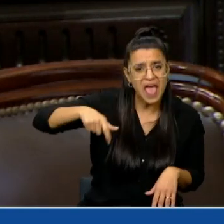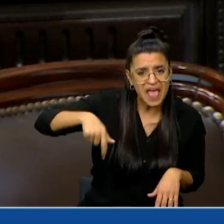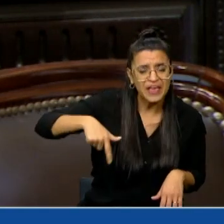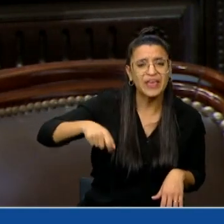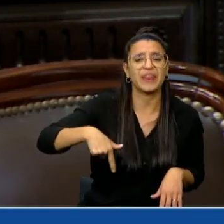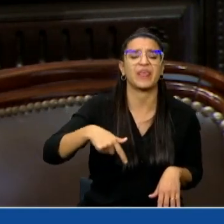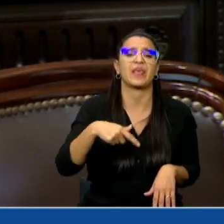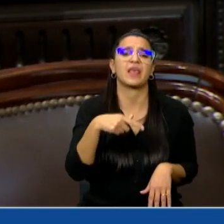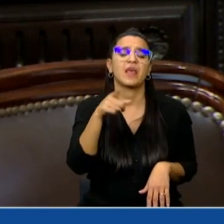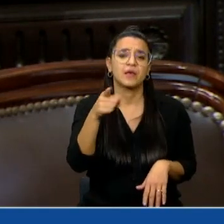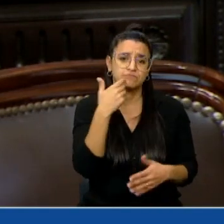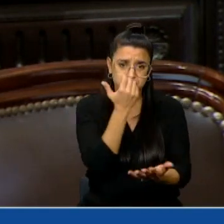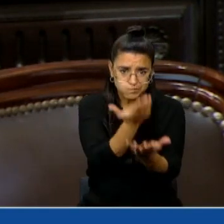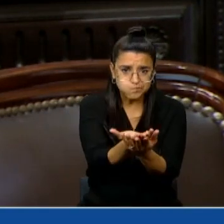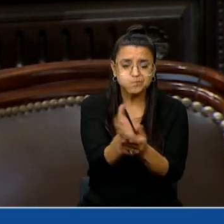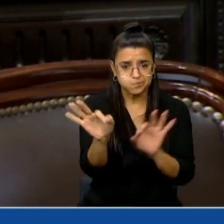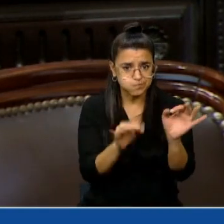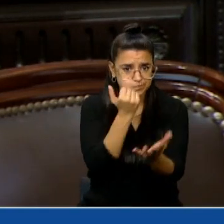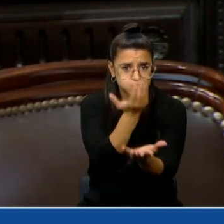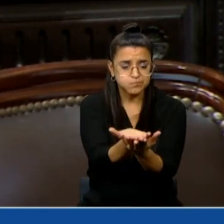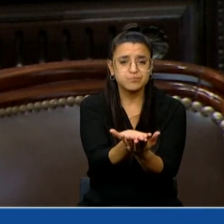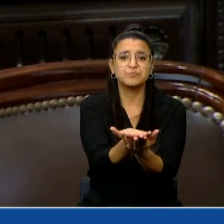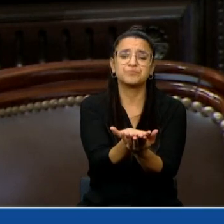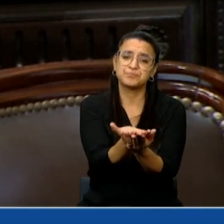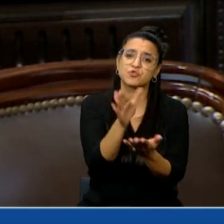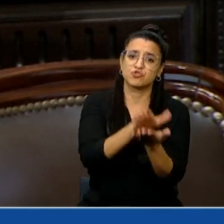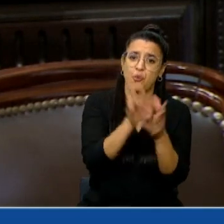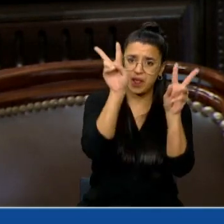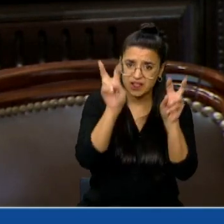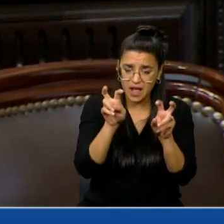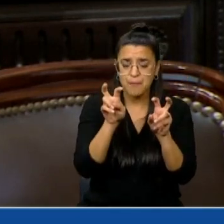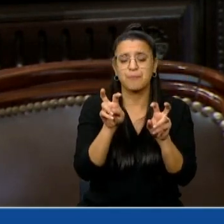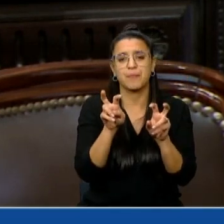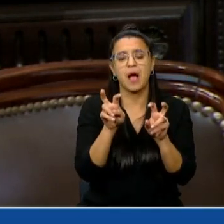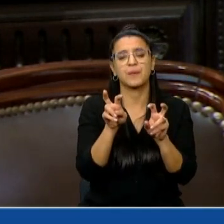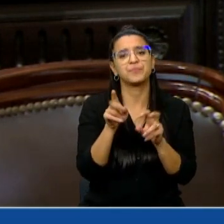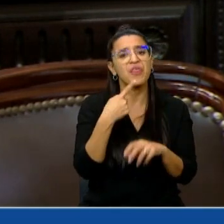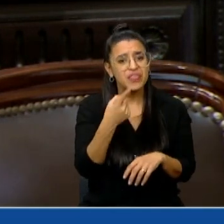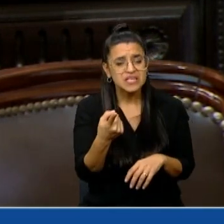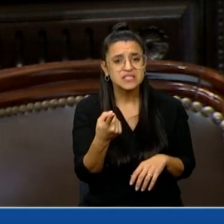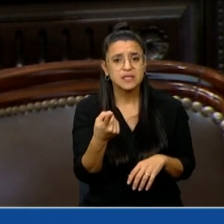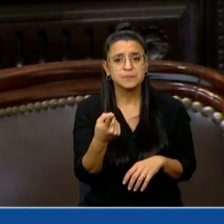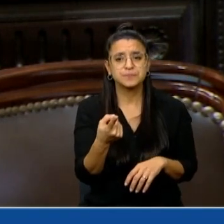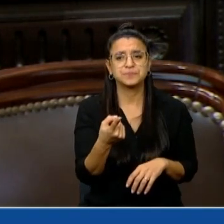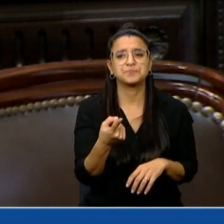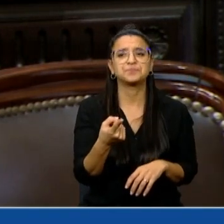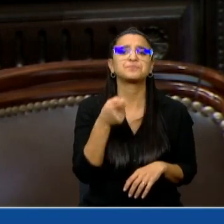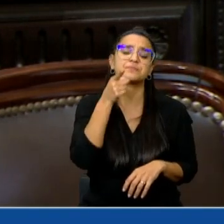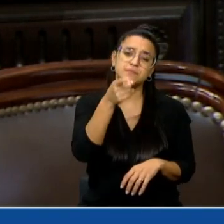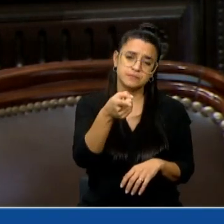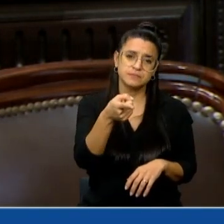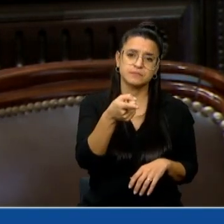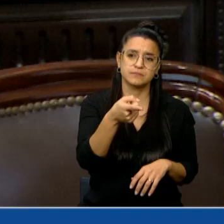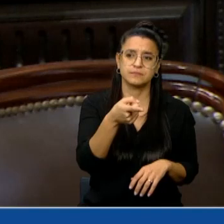también presentó un proyecto al respecto, determinó que se